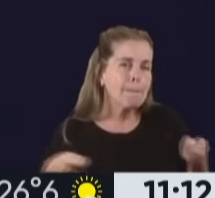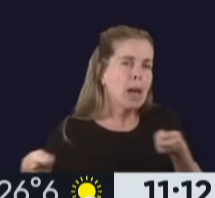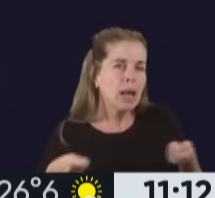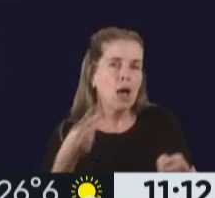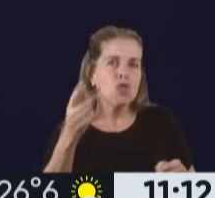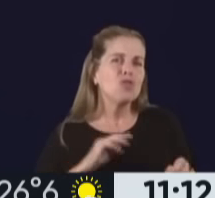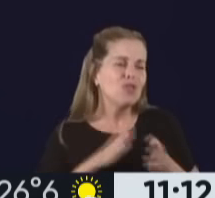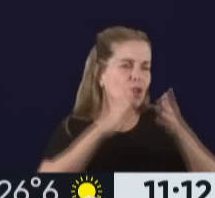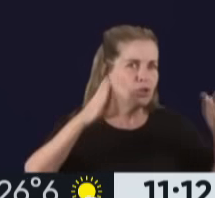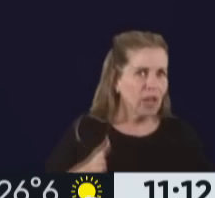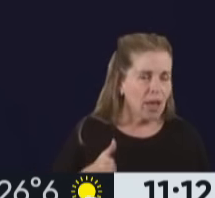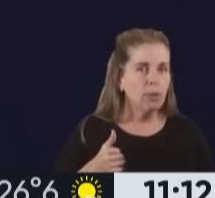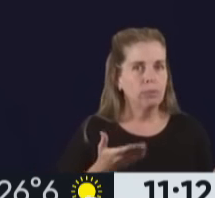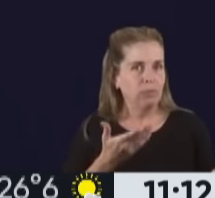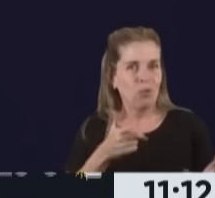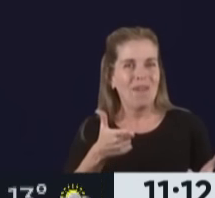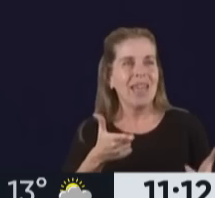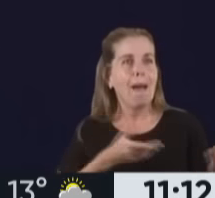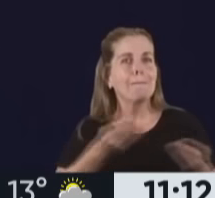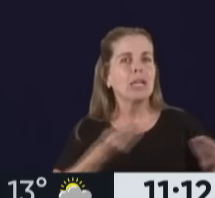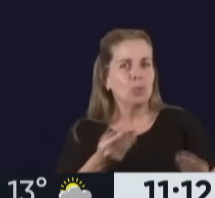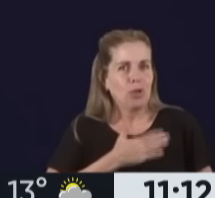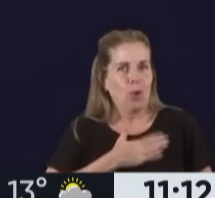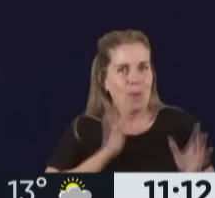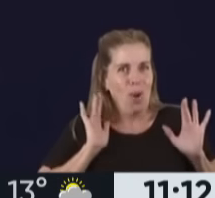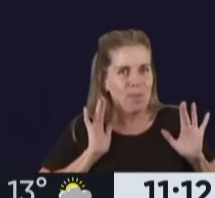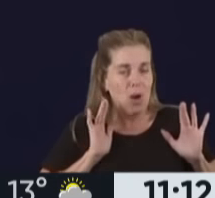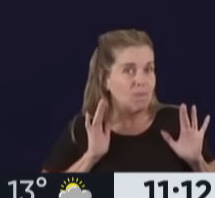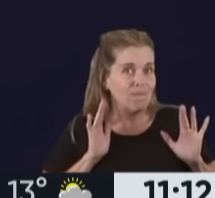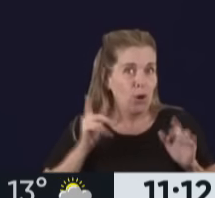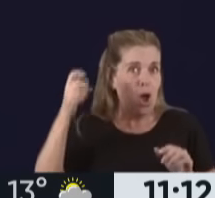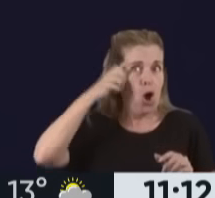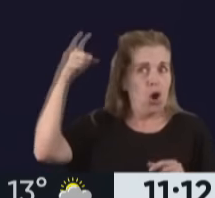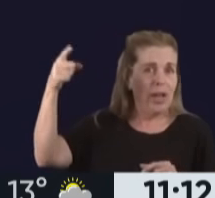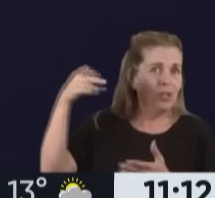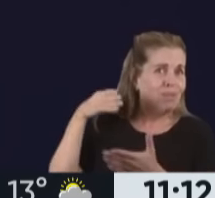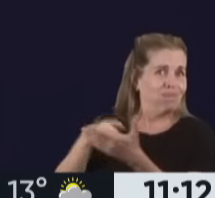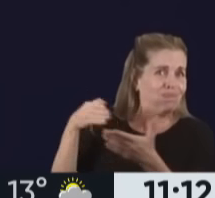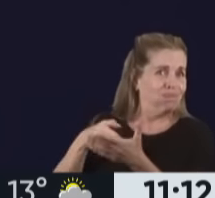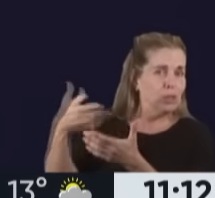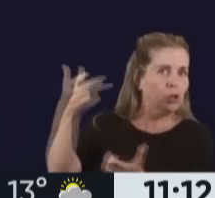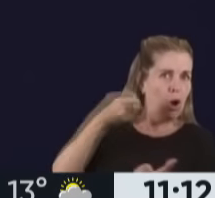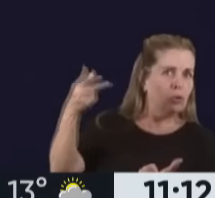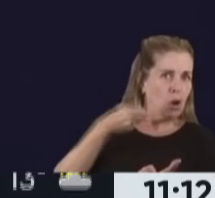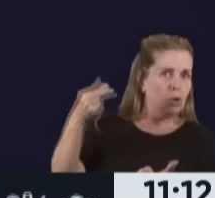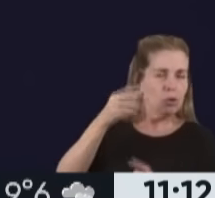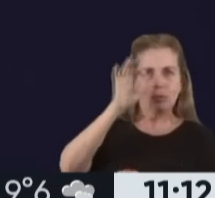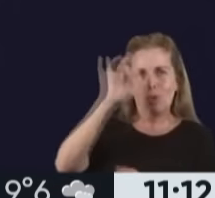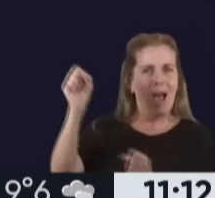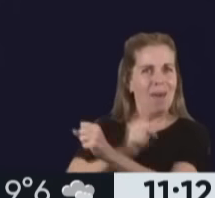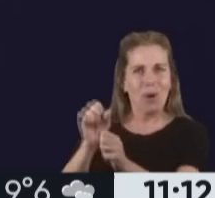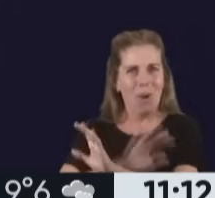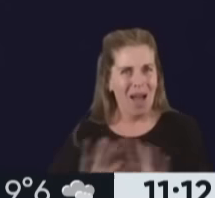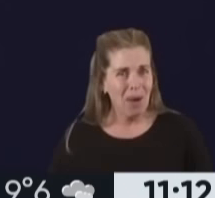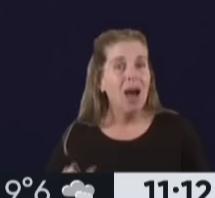2 años sin un presupuesto propio y prorrogando el presupuesto obsoleto heredado de la administración de la